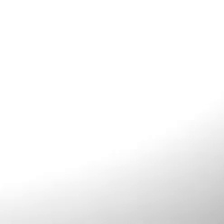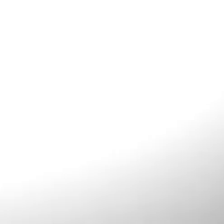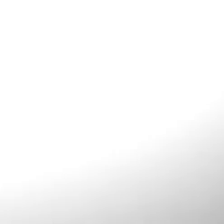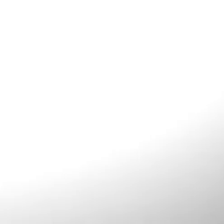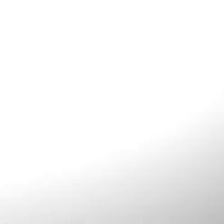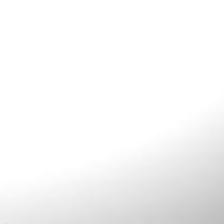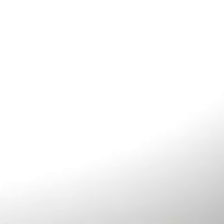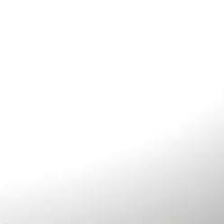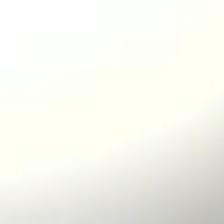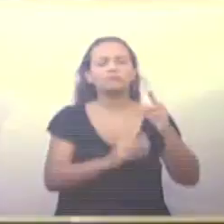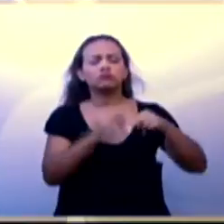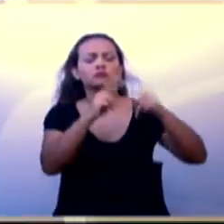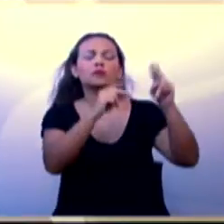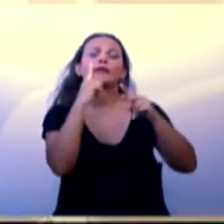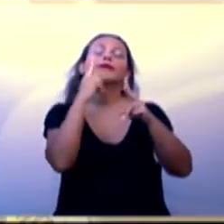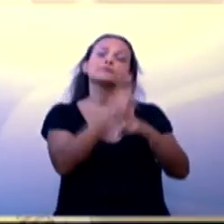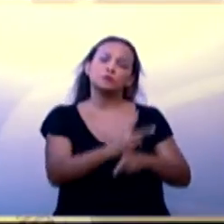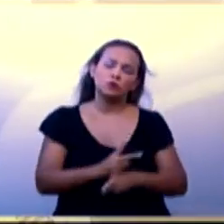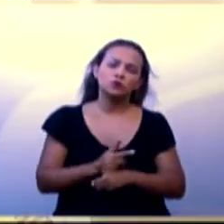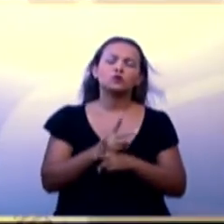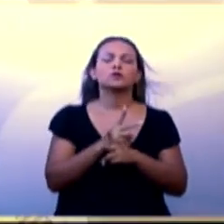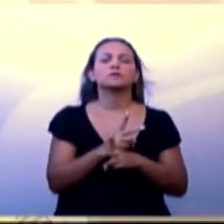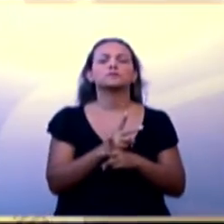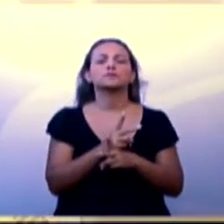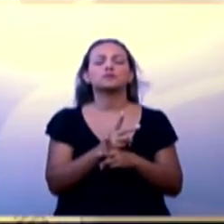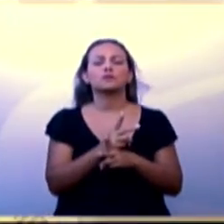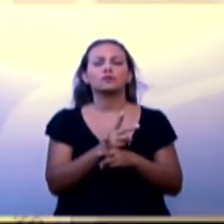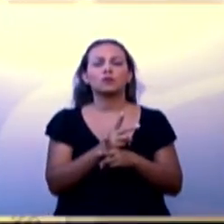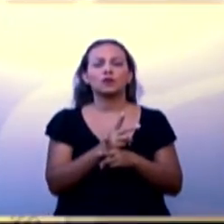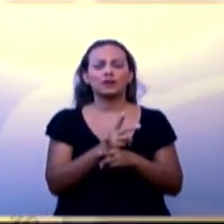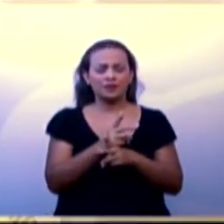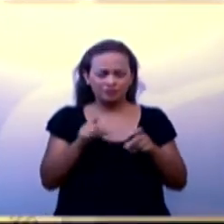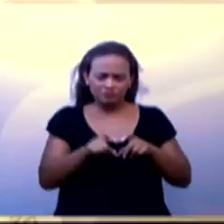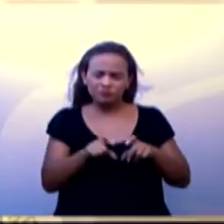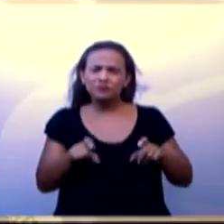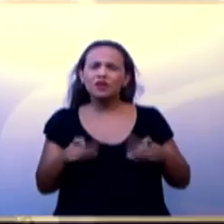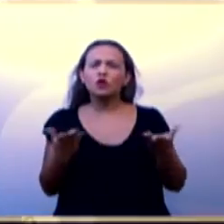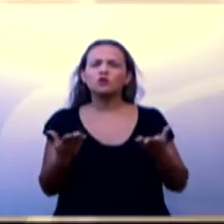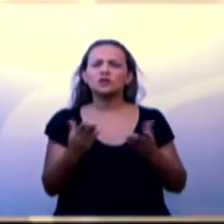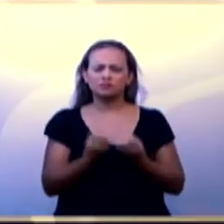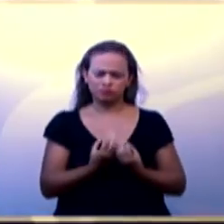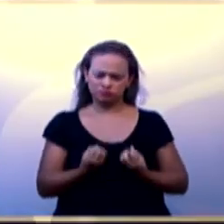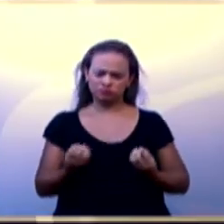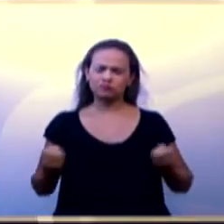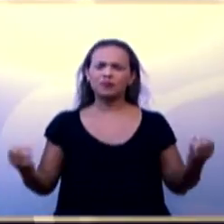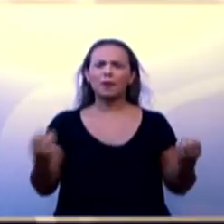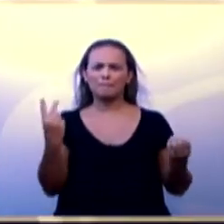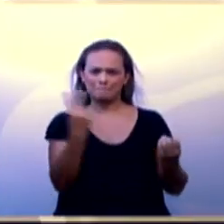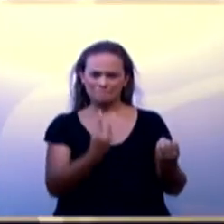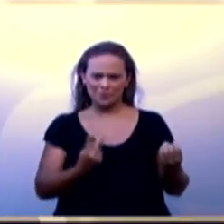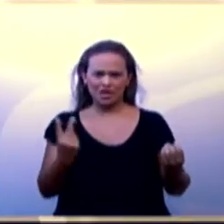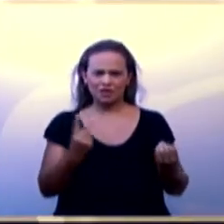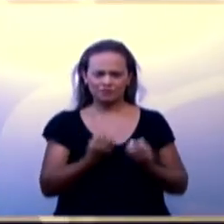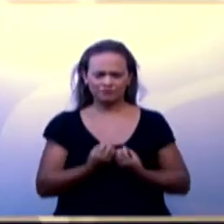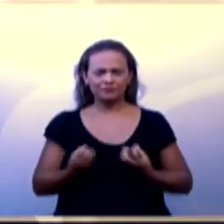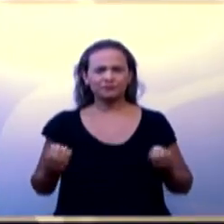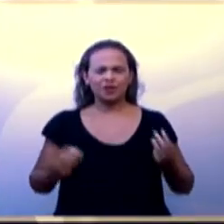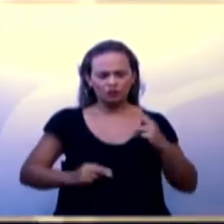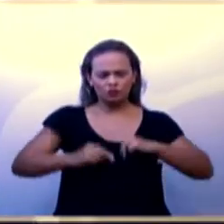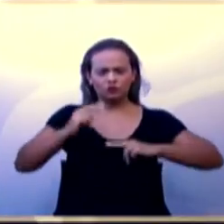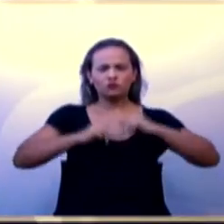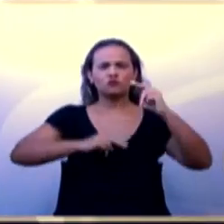el compromiso. A través del Cinturón Verde Metropolitano, vamos a construir la más